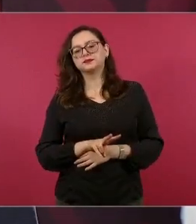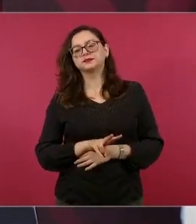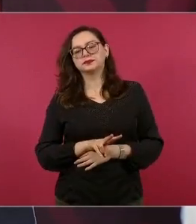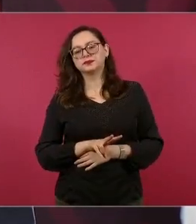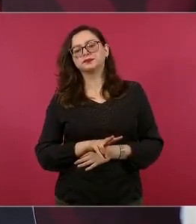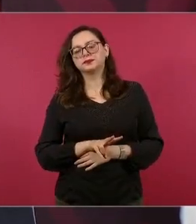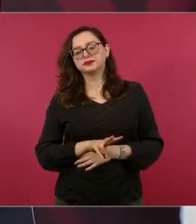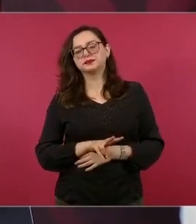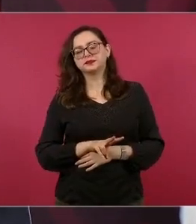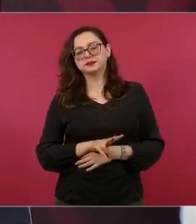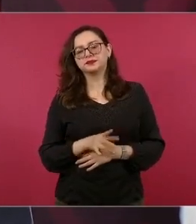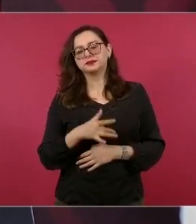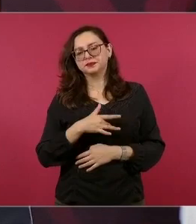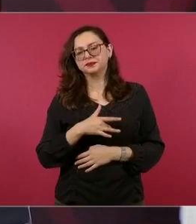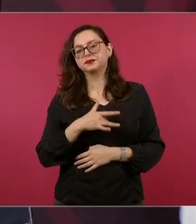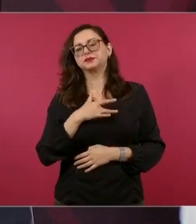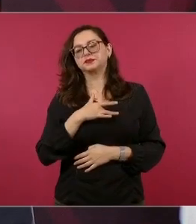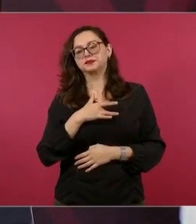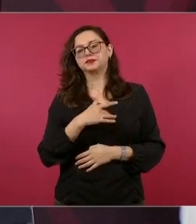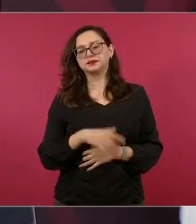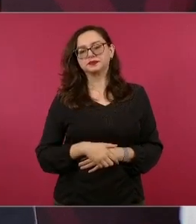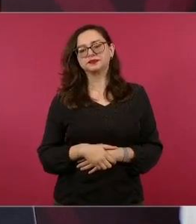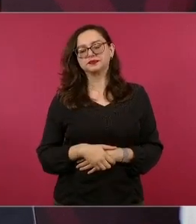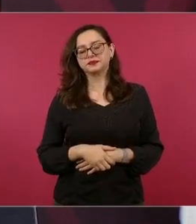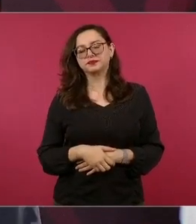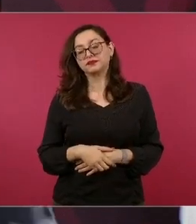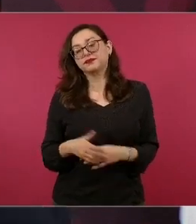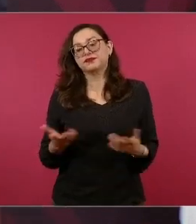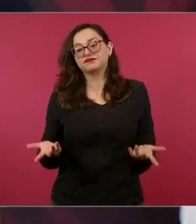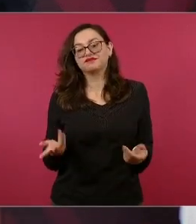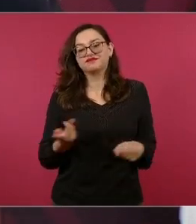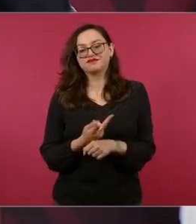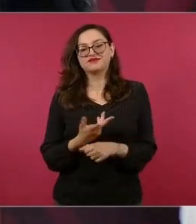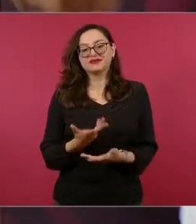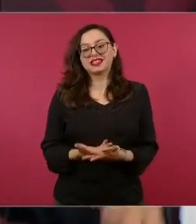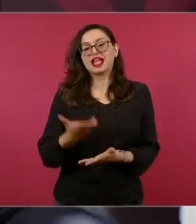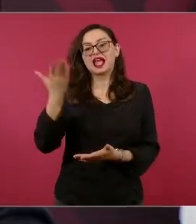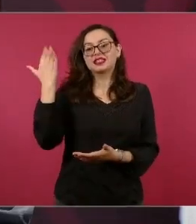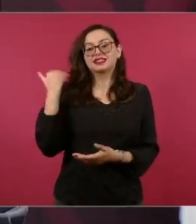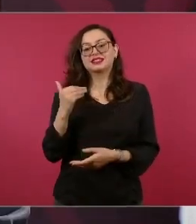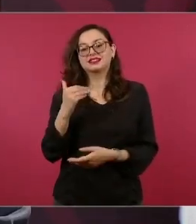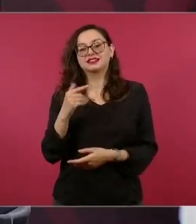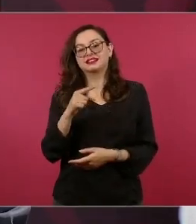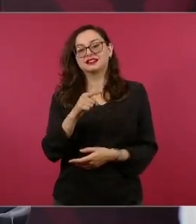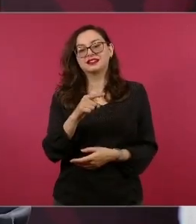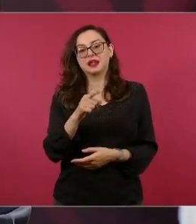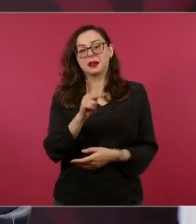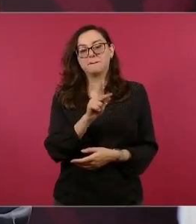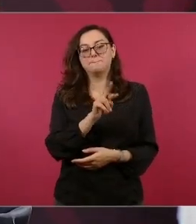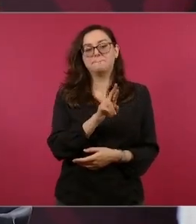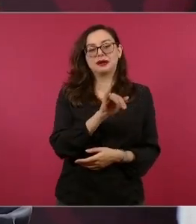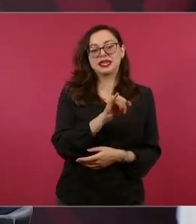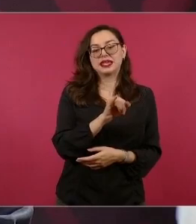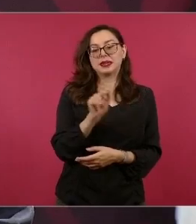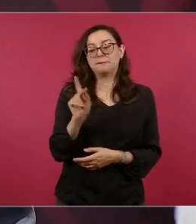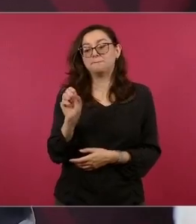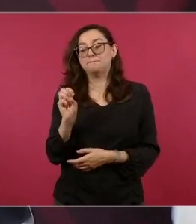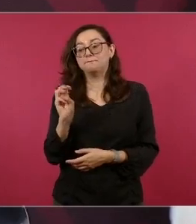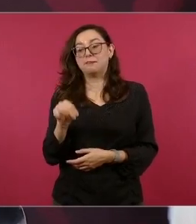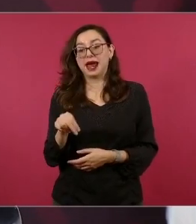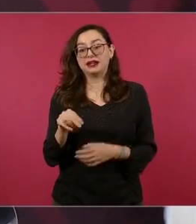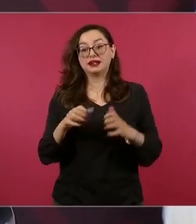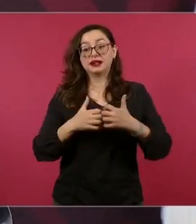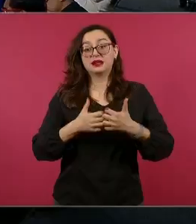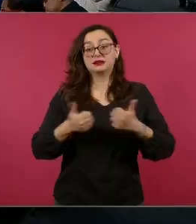tenían engañada a la gente de que eran distintos. y